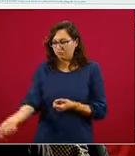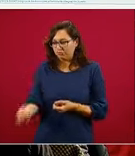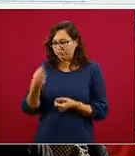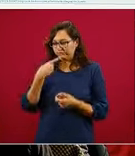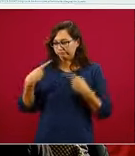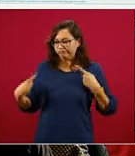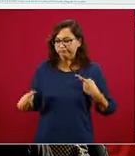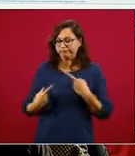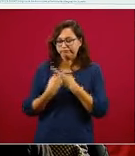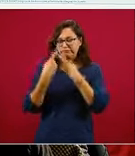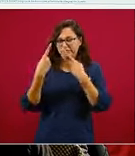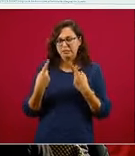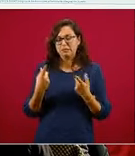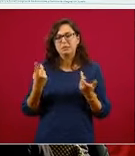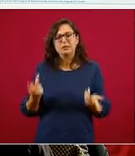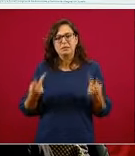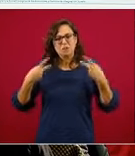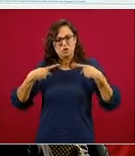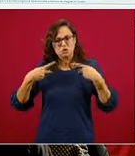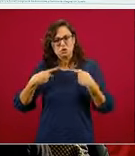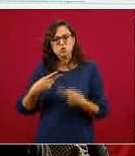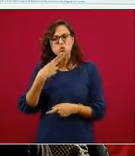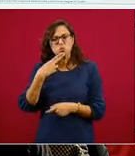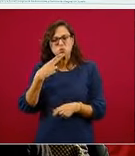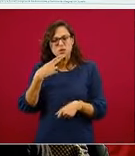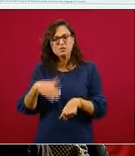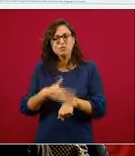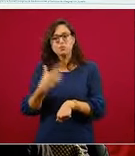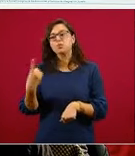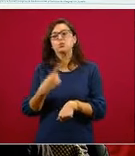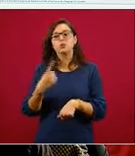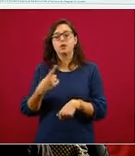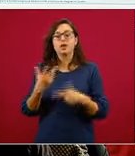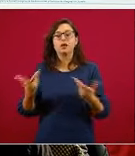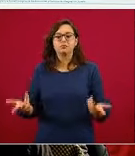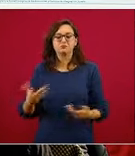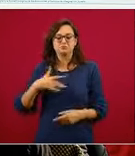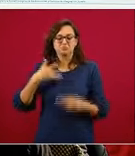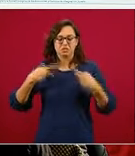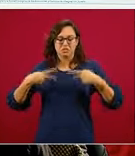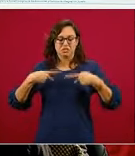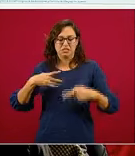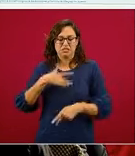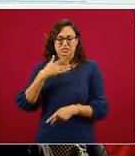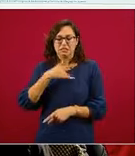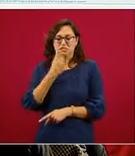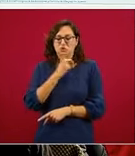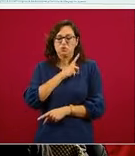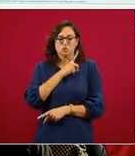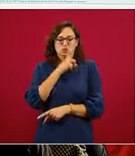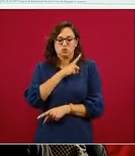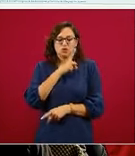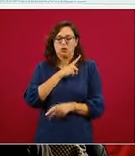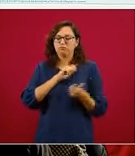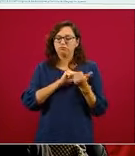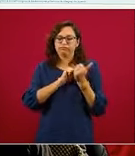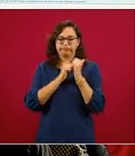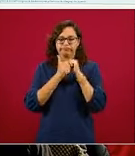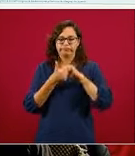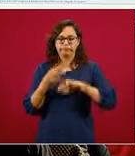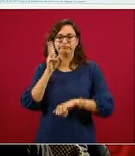se usan, por qué la exclusión social acaba siendo protagonista de los problemas asociados con